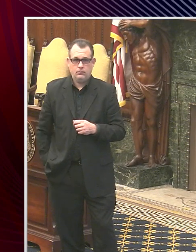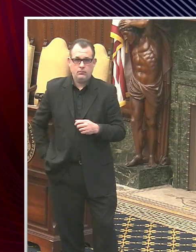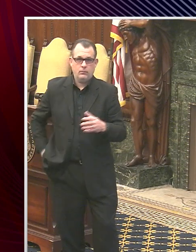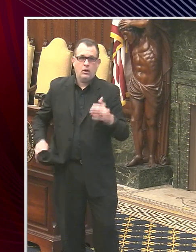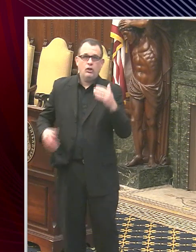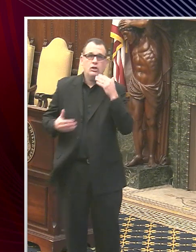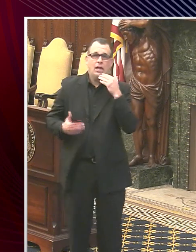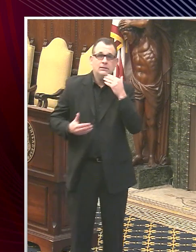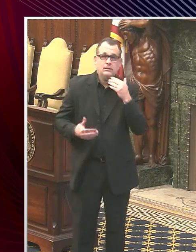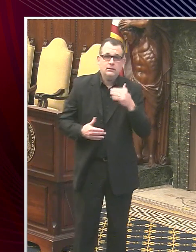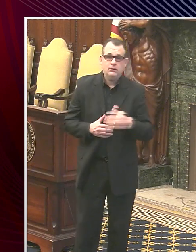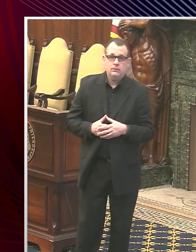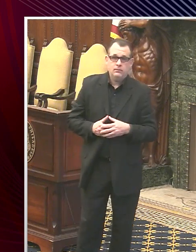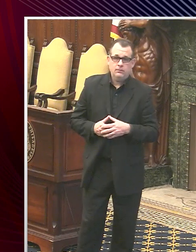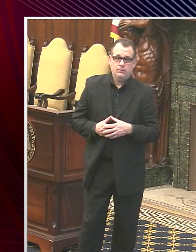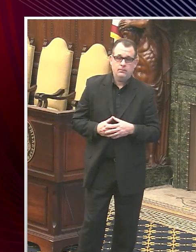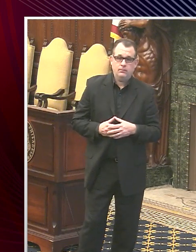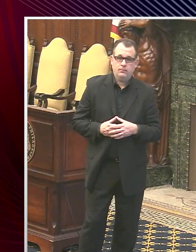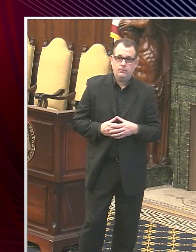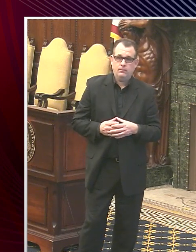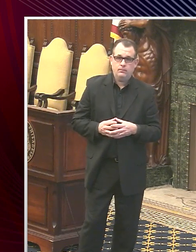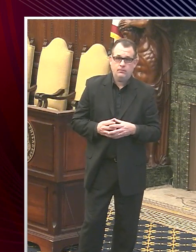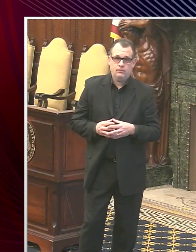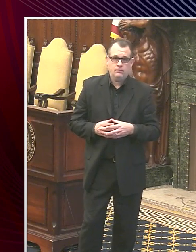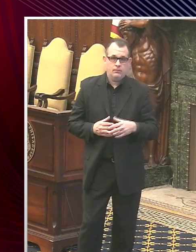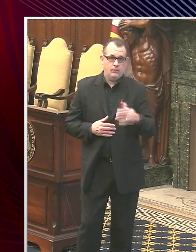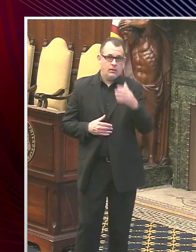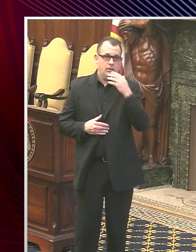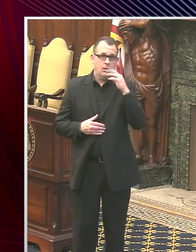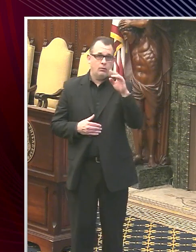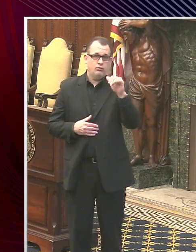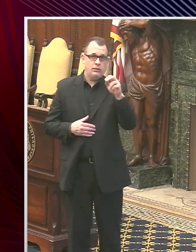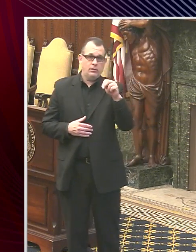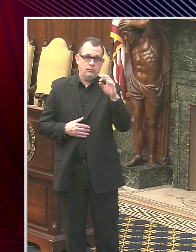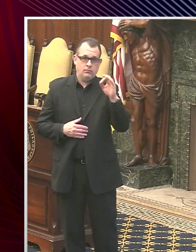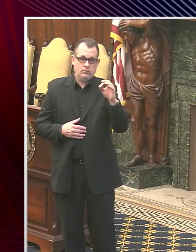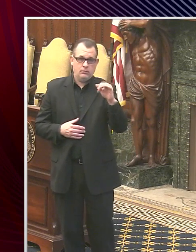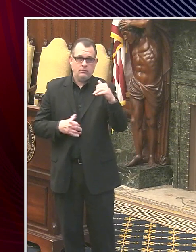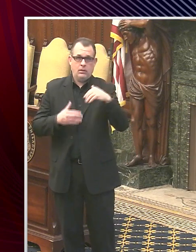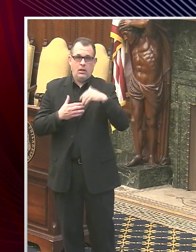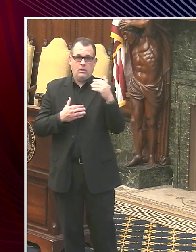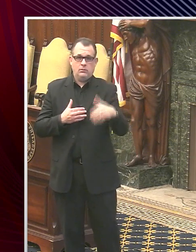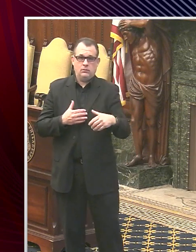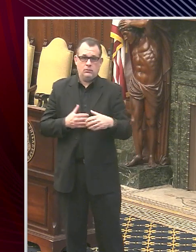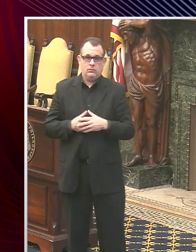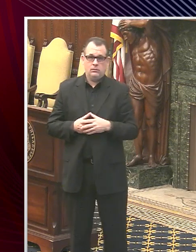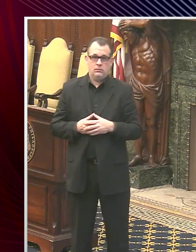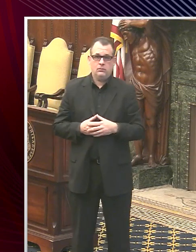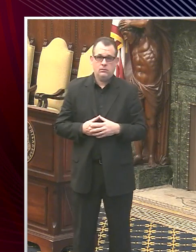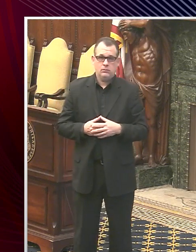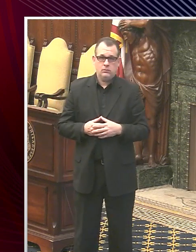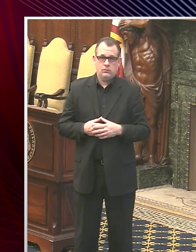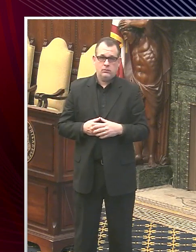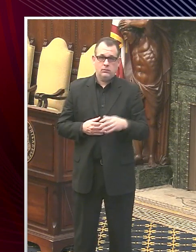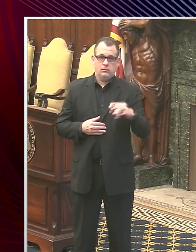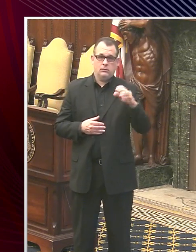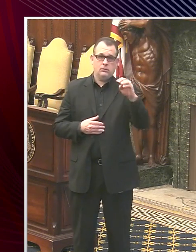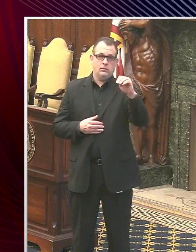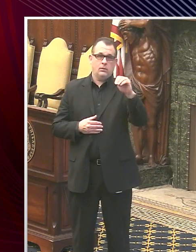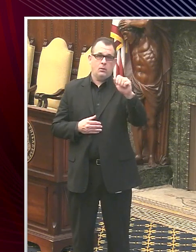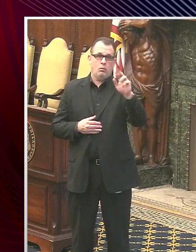Thank you, Armando. Let's go now to Martin Pratt of Philly YBN.